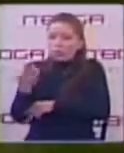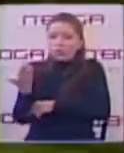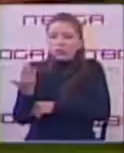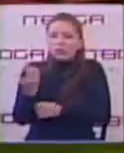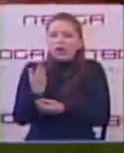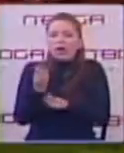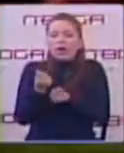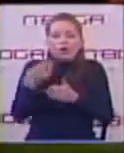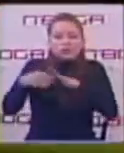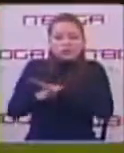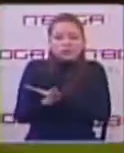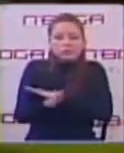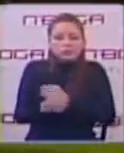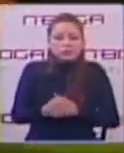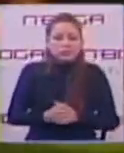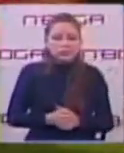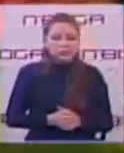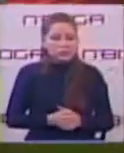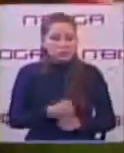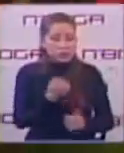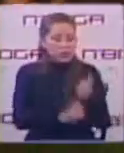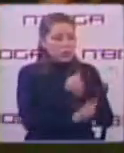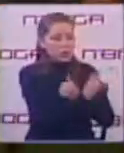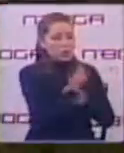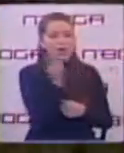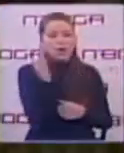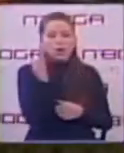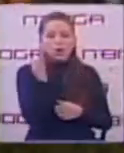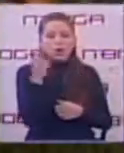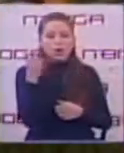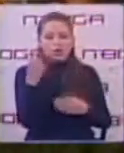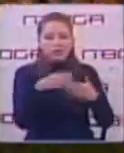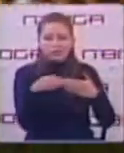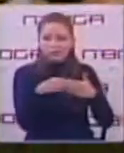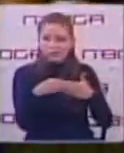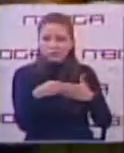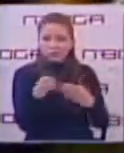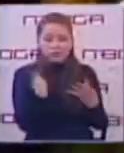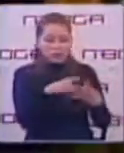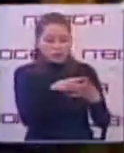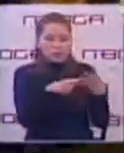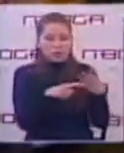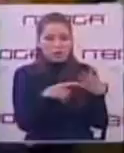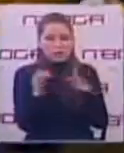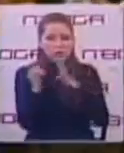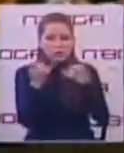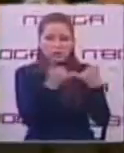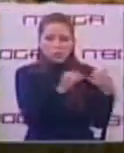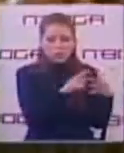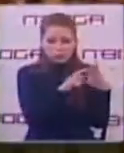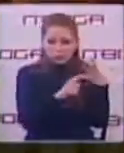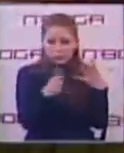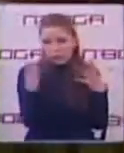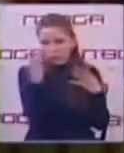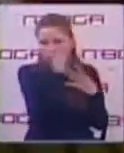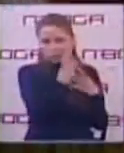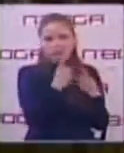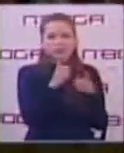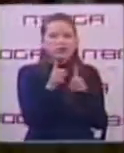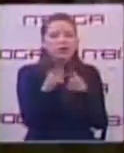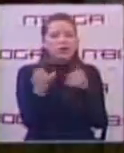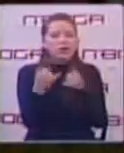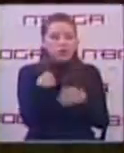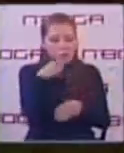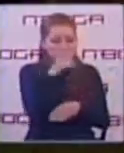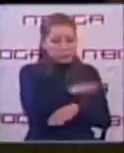el costo de las entradas. Cada atracción cuesta $2, tenemos 4 atracciones, también tenemos unos juegos